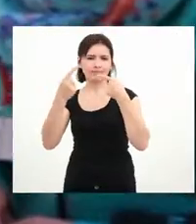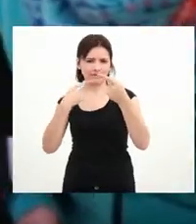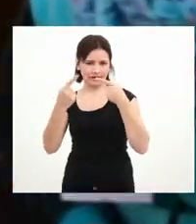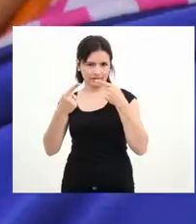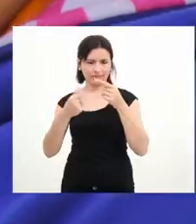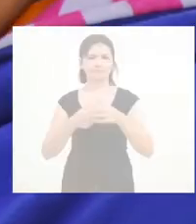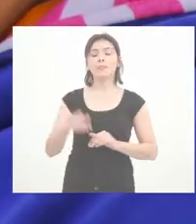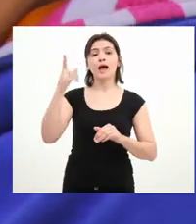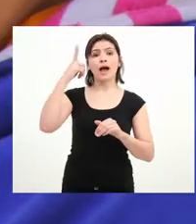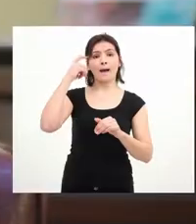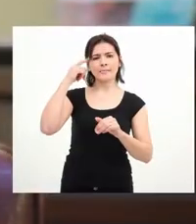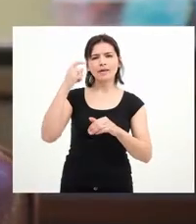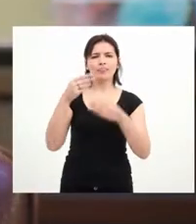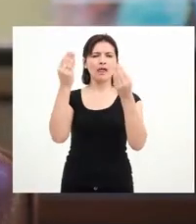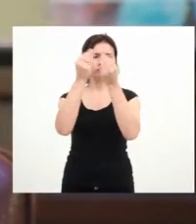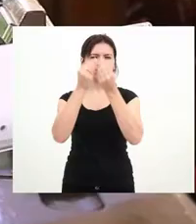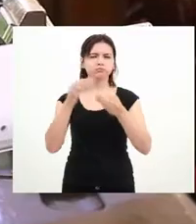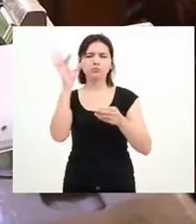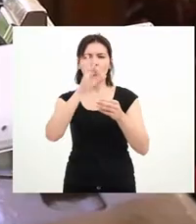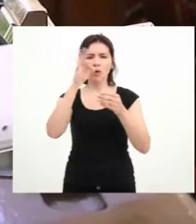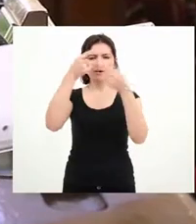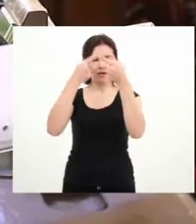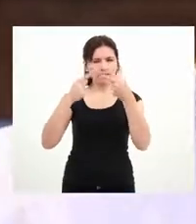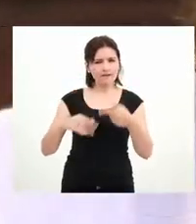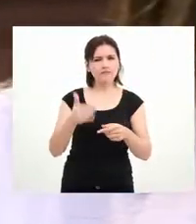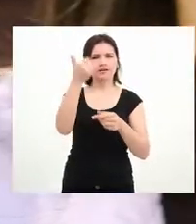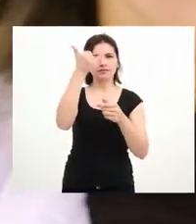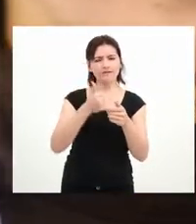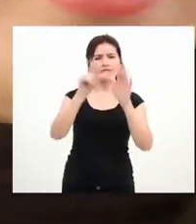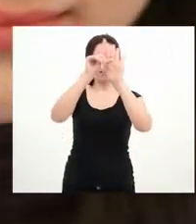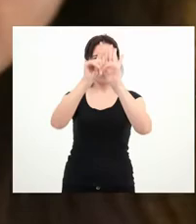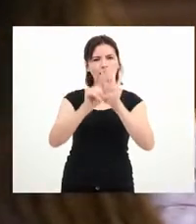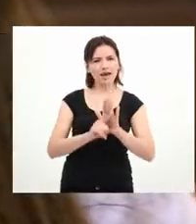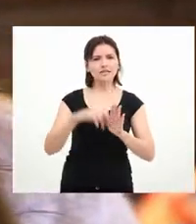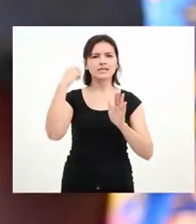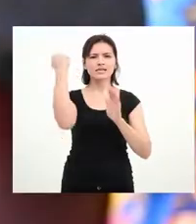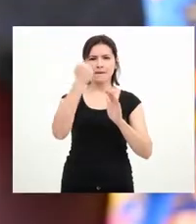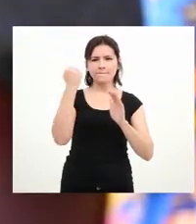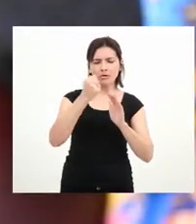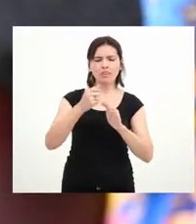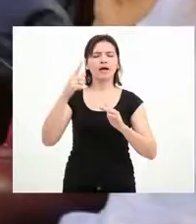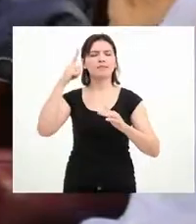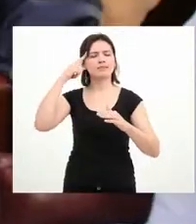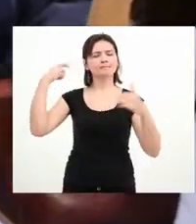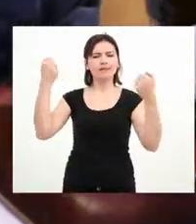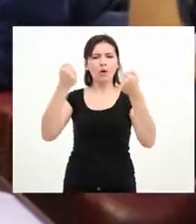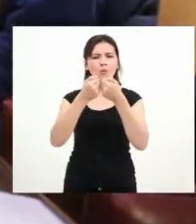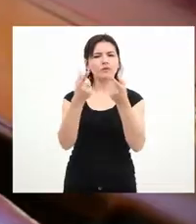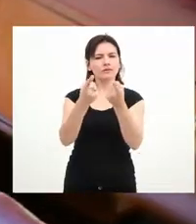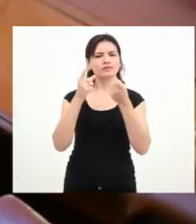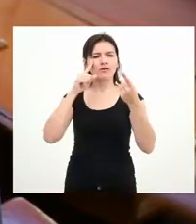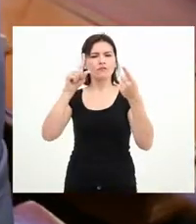descubren la diversidad y el pluralismo de opiniones, el valor de la ley y la necesidad del consenso como método para alcanzar objetivos comunes.